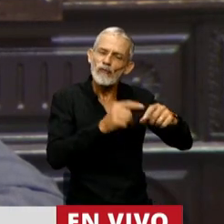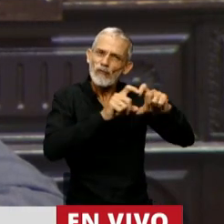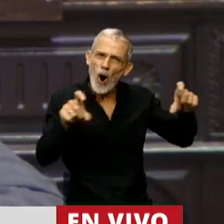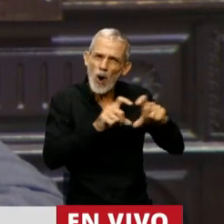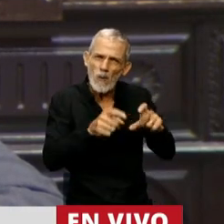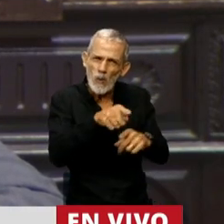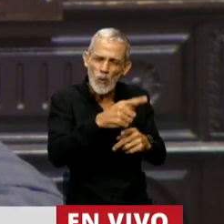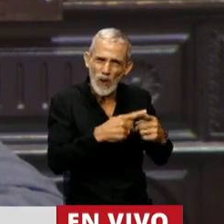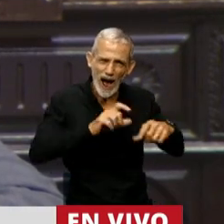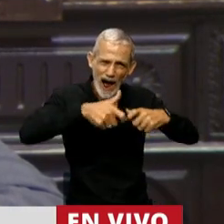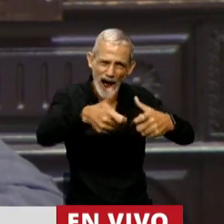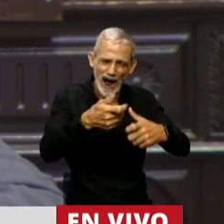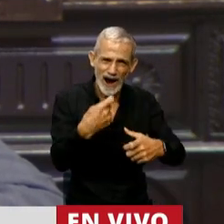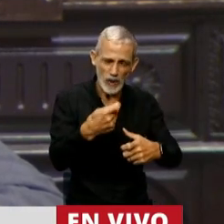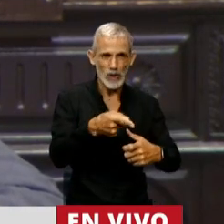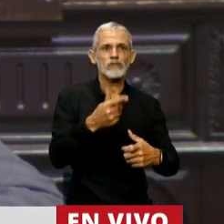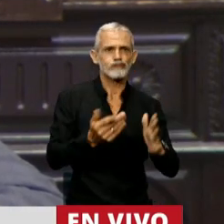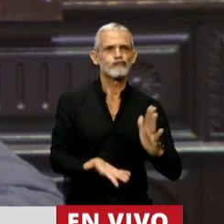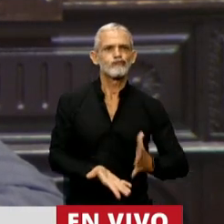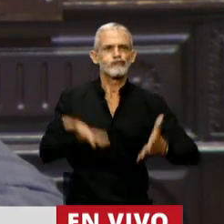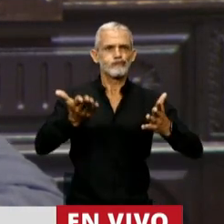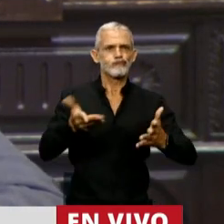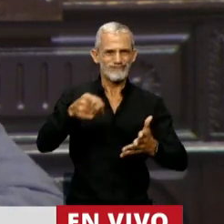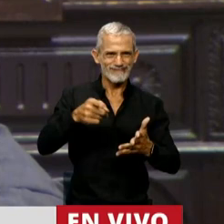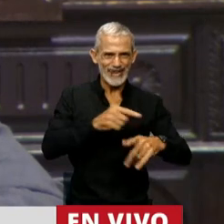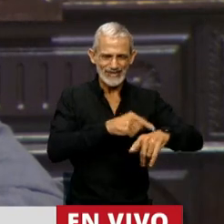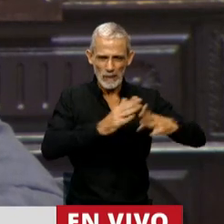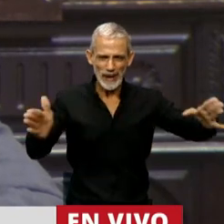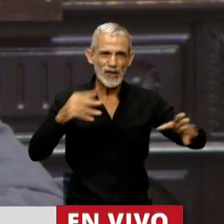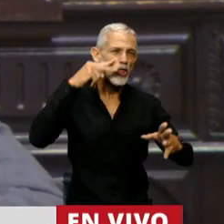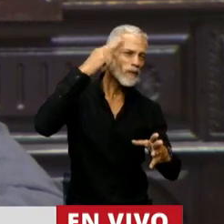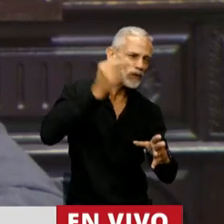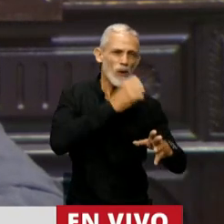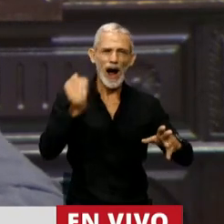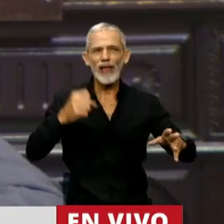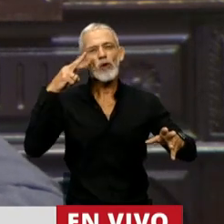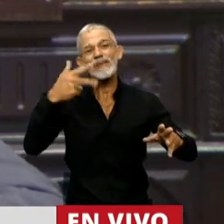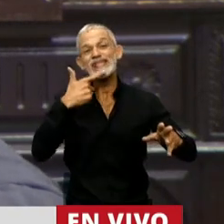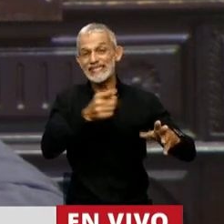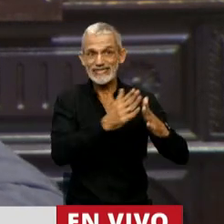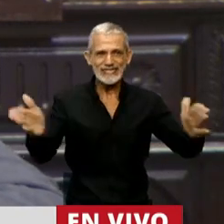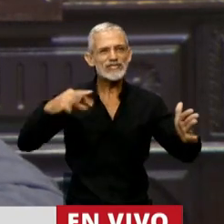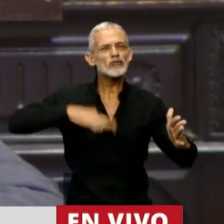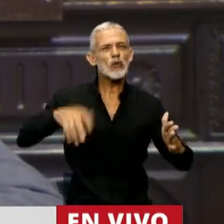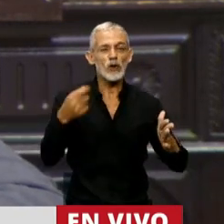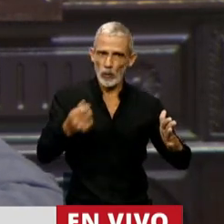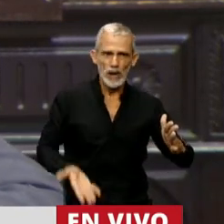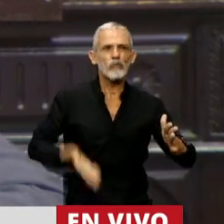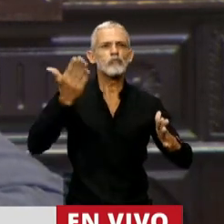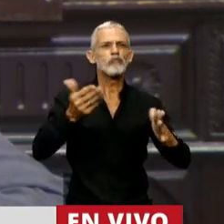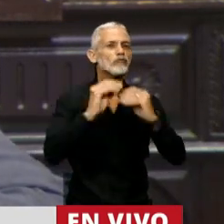otras cosas, señor presidente, hizo crecer en ese periodo 2009-2017 los haberes de los